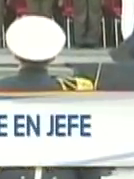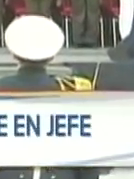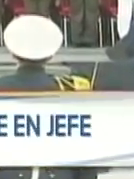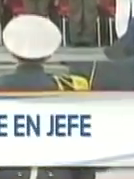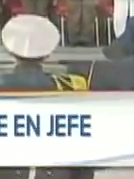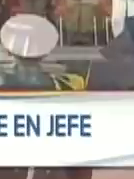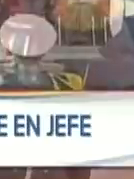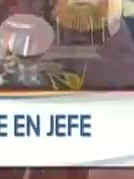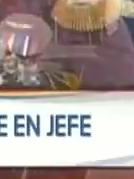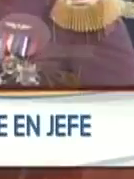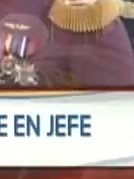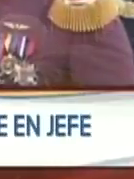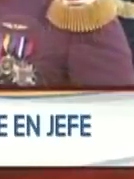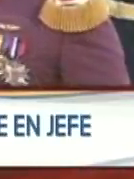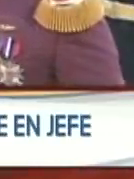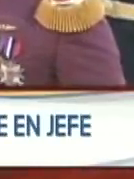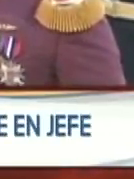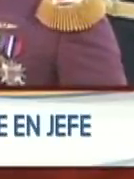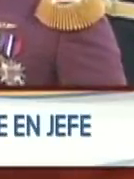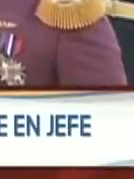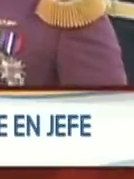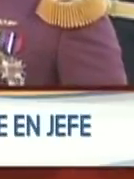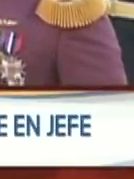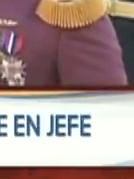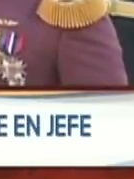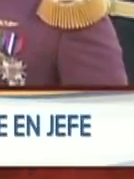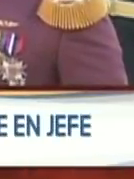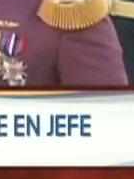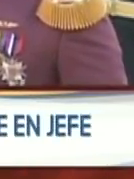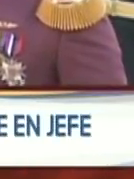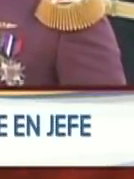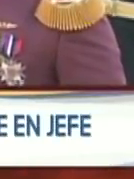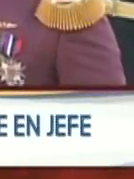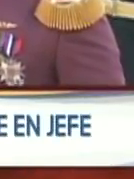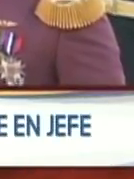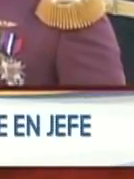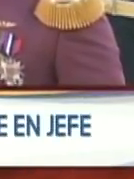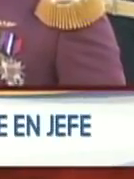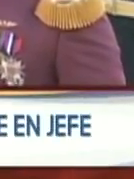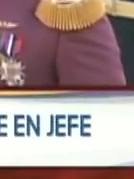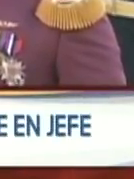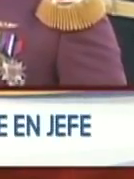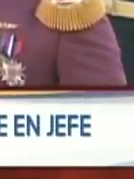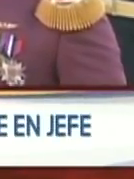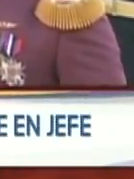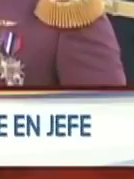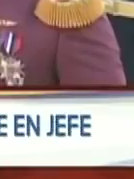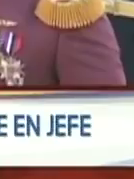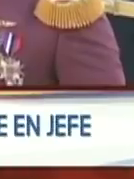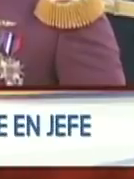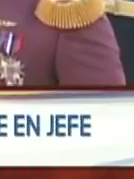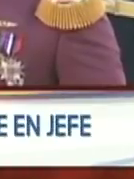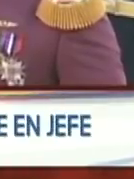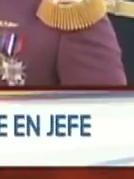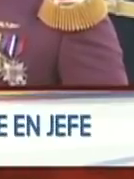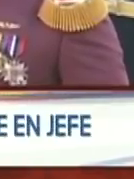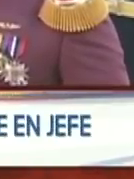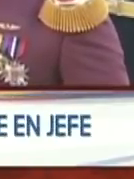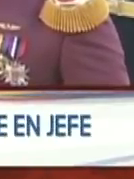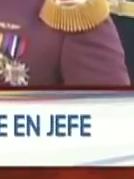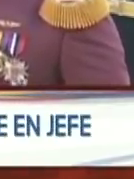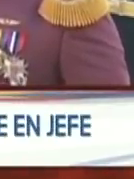nuestro pueblo de manera soberana y sin ningún tipo de injerencia extranjera tenga a bien